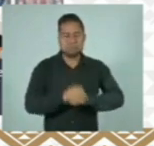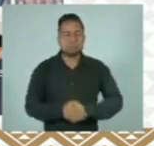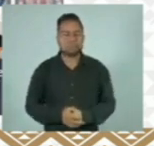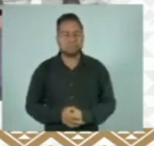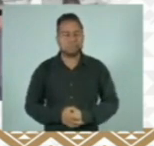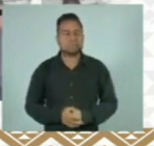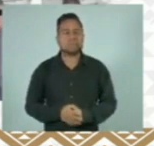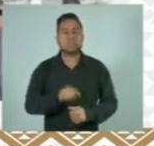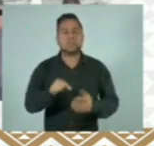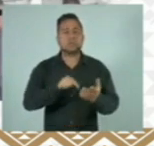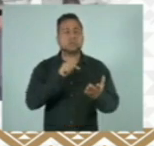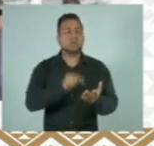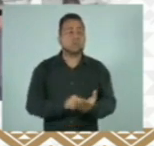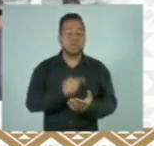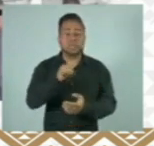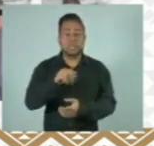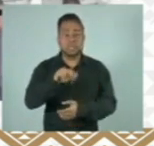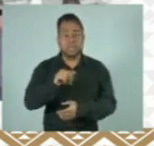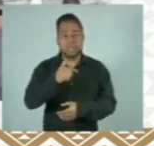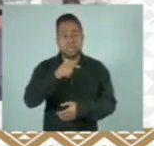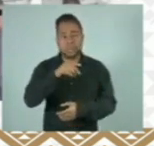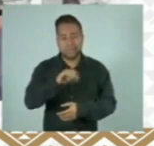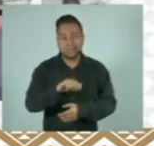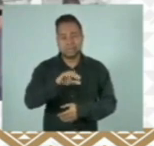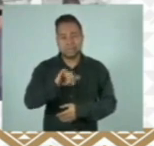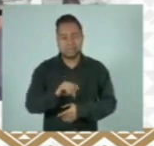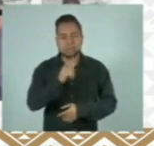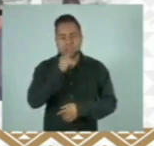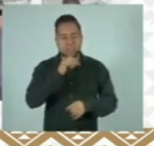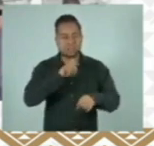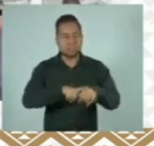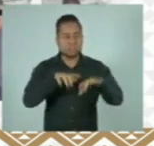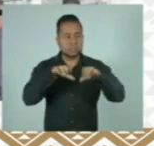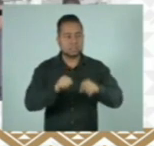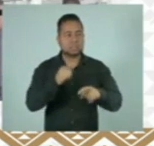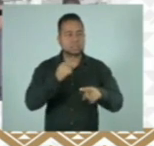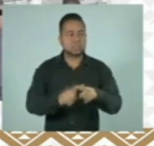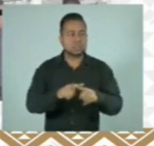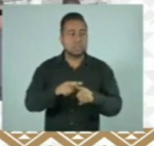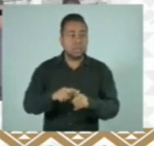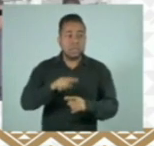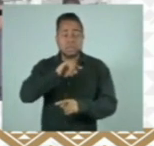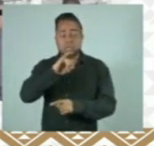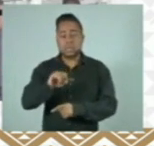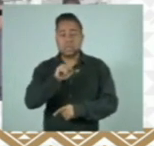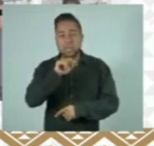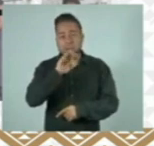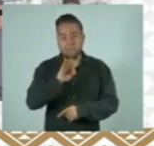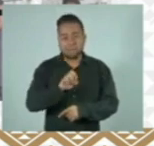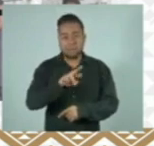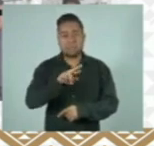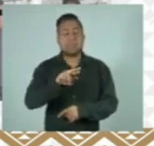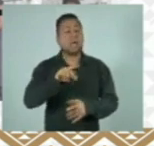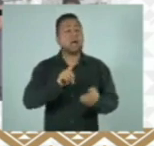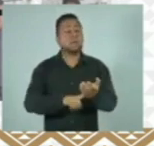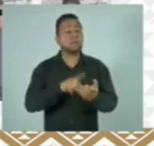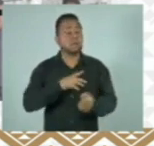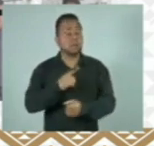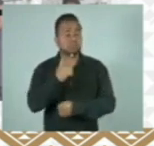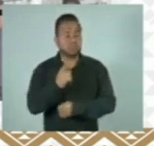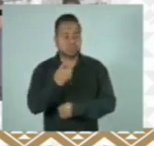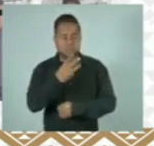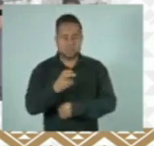en Santa María Yenagati, la Policía Estatal llevó a cabo el aseguramiento y detención de Jafet N., y al realizar una inspección se localizó un arma de calibre